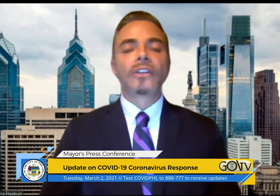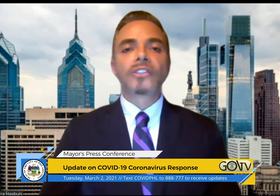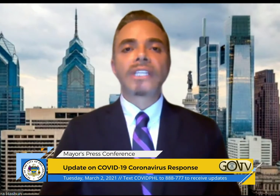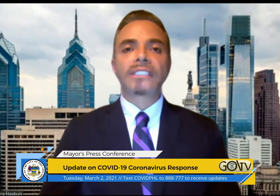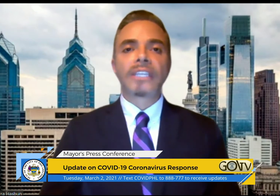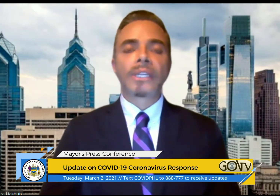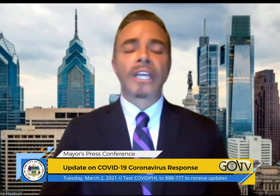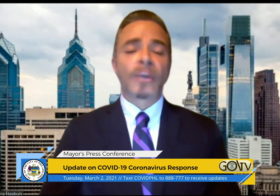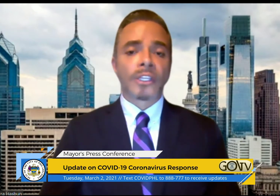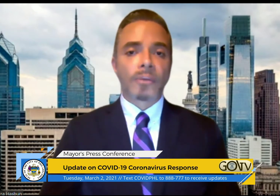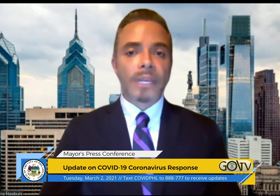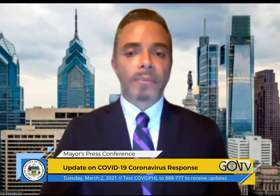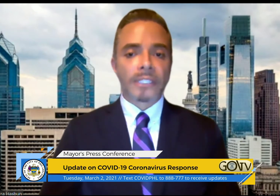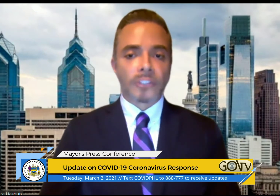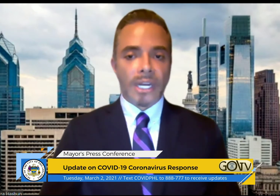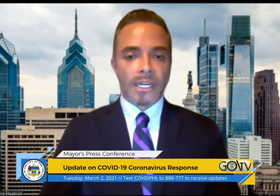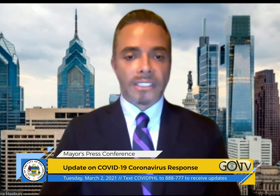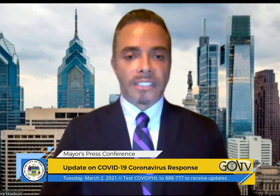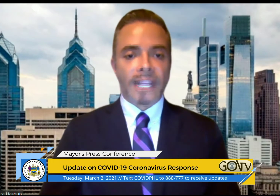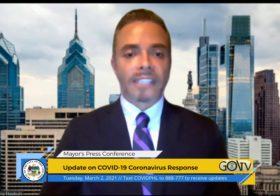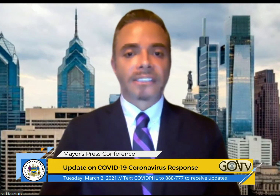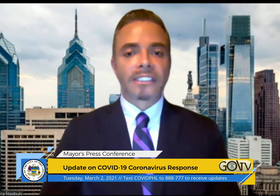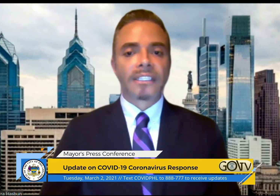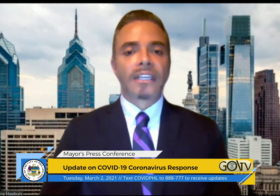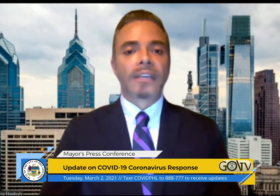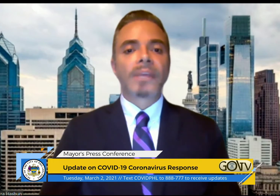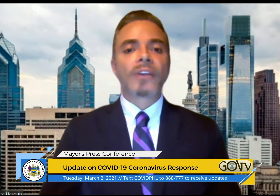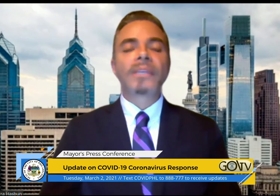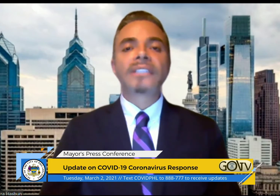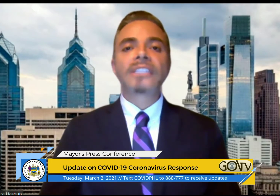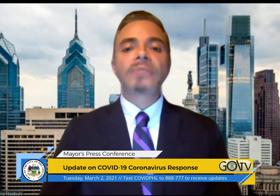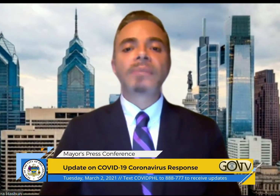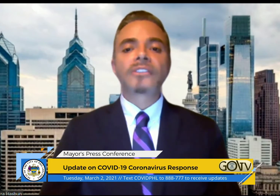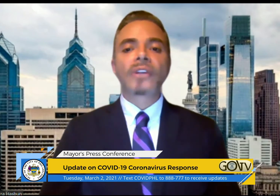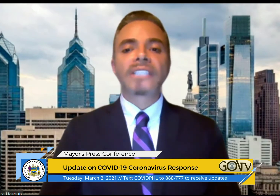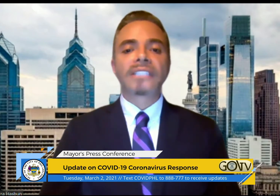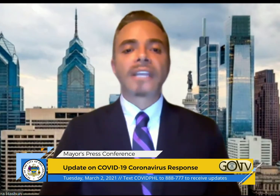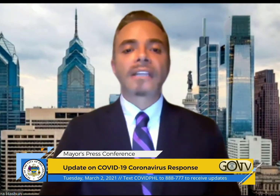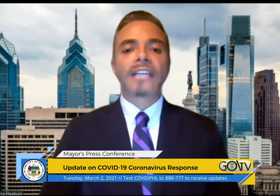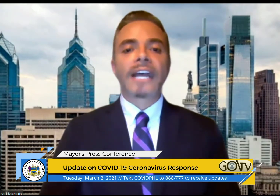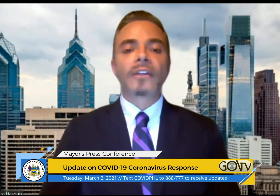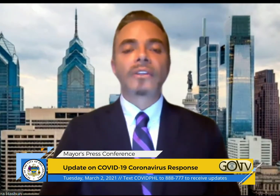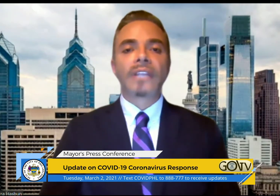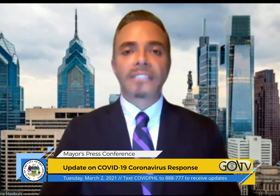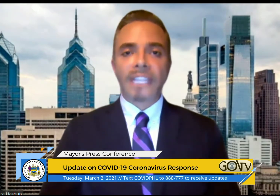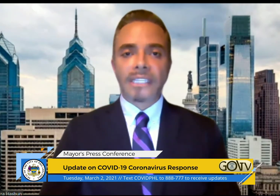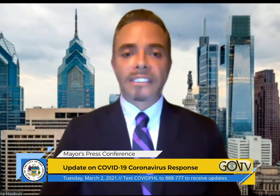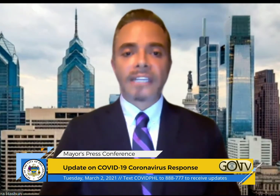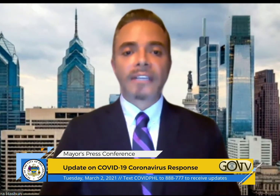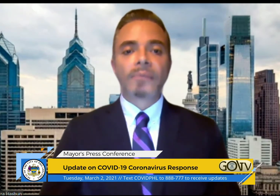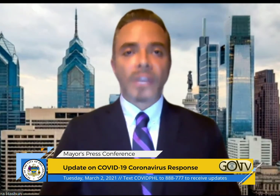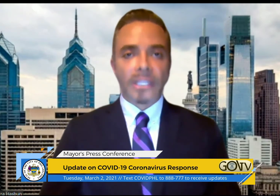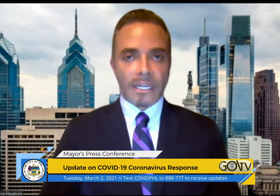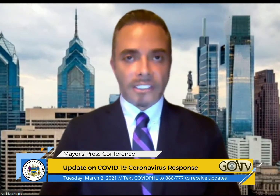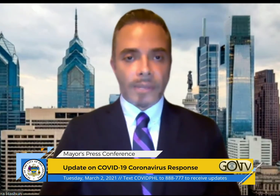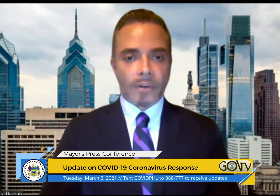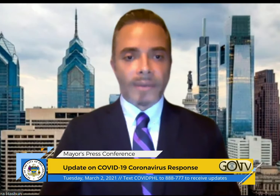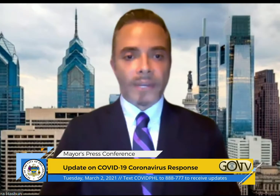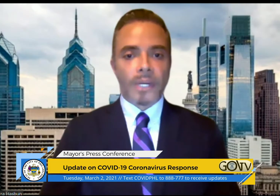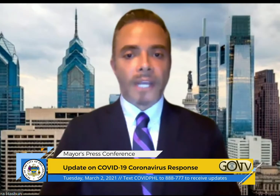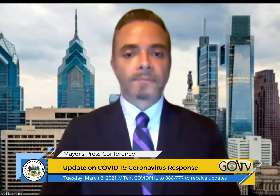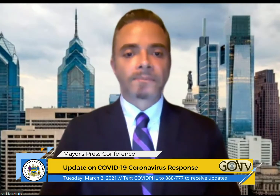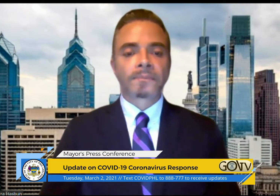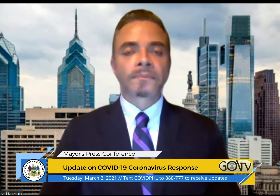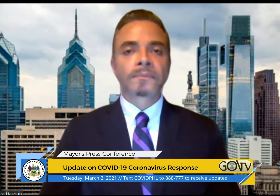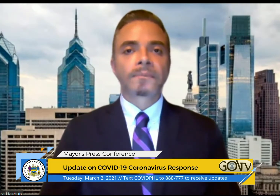ya 254,000 personas registradas, pero 26,000 personas ya se han retirado de esta lista porque ya recibieron